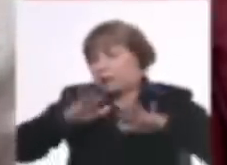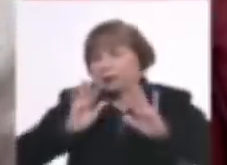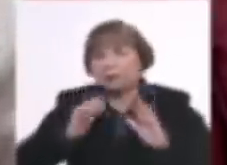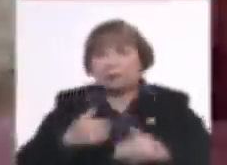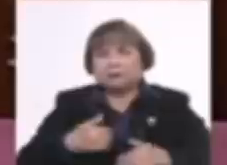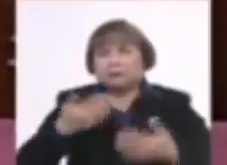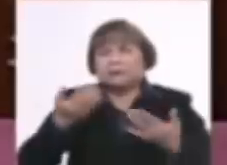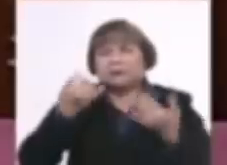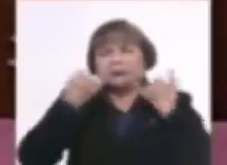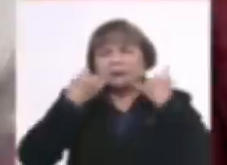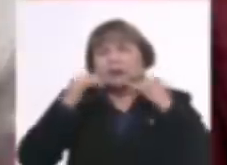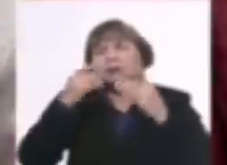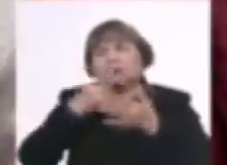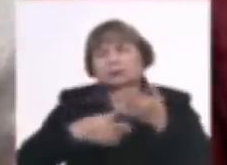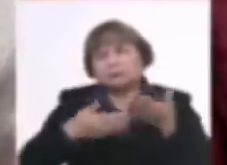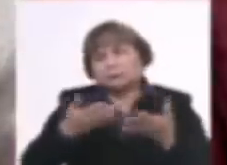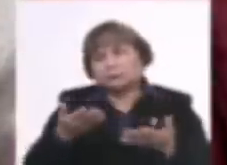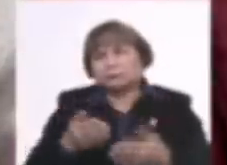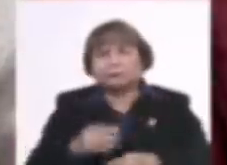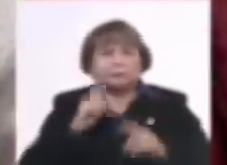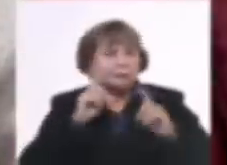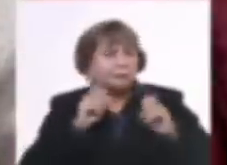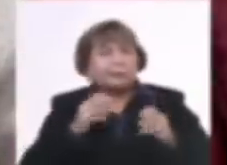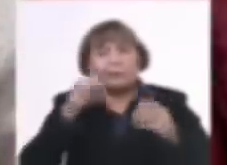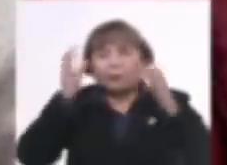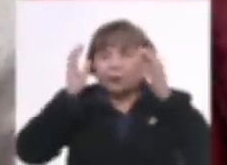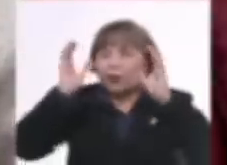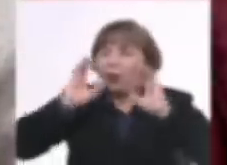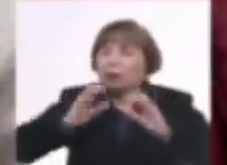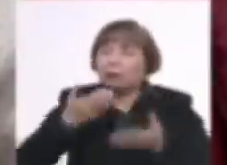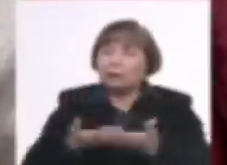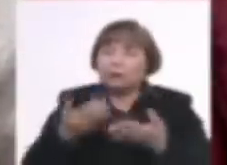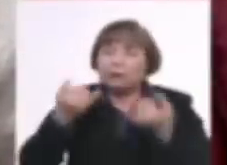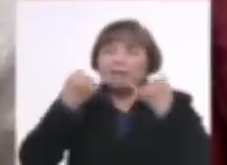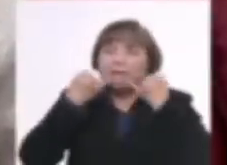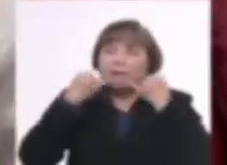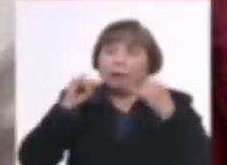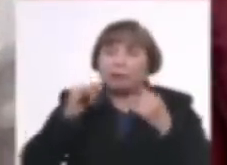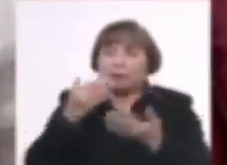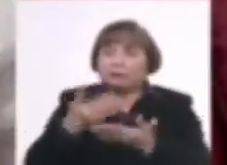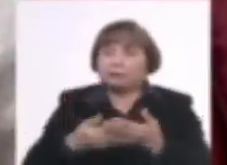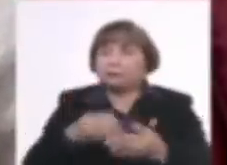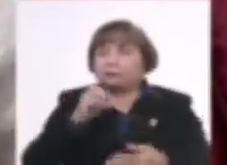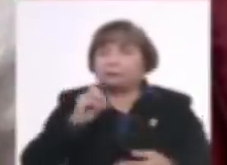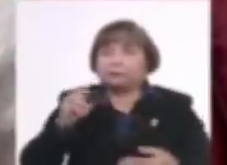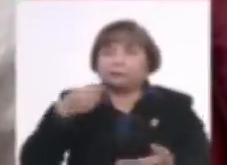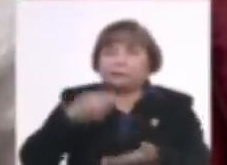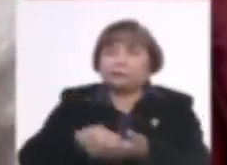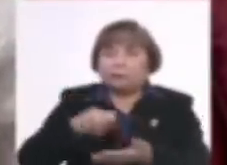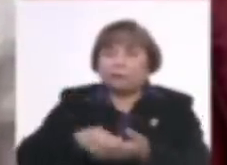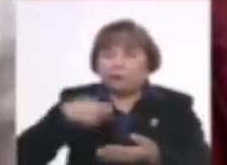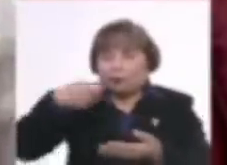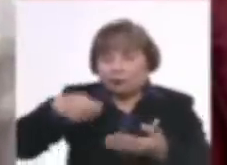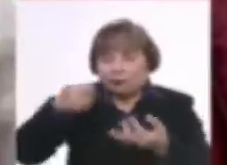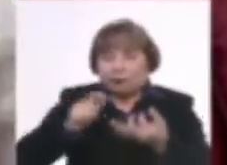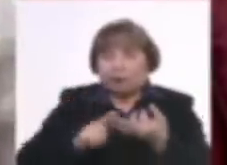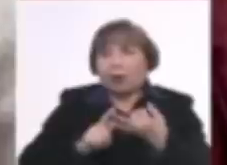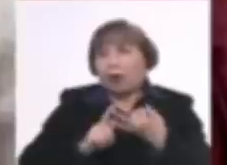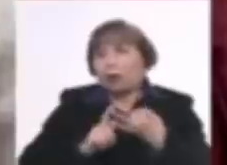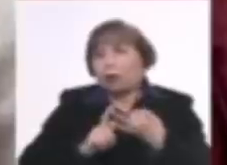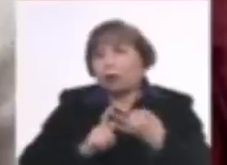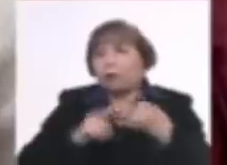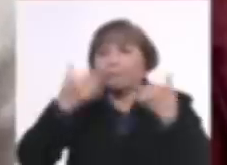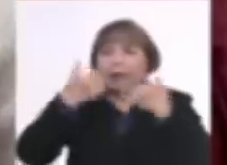Sí. ¿Qué tipo de informes? De acuerdo, esto puedo hacer informes de pagos